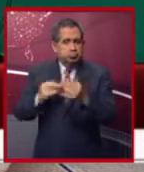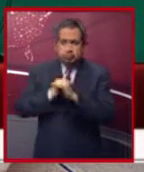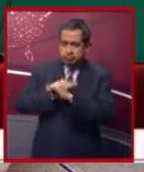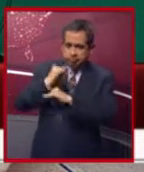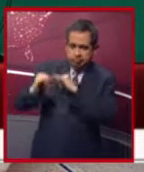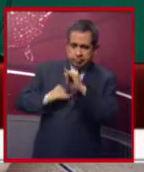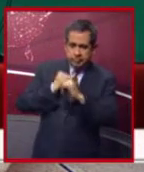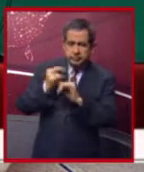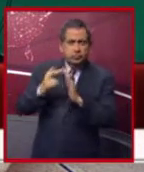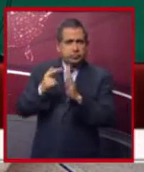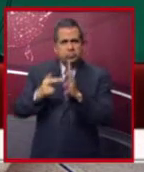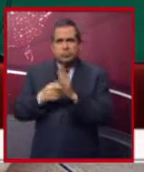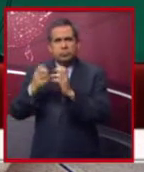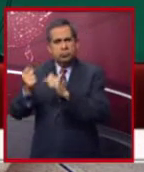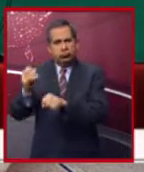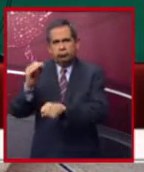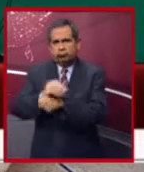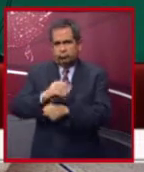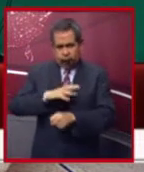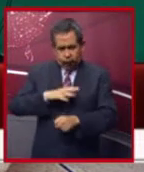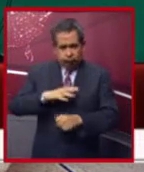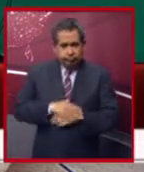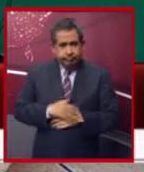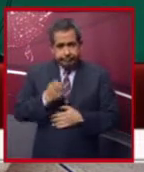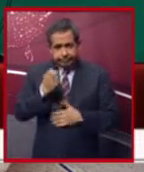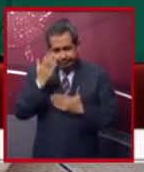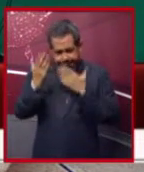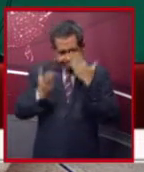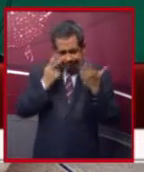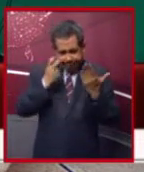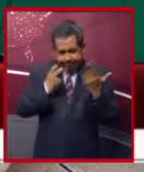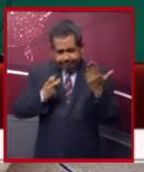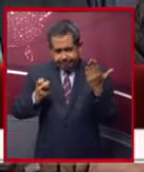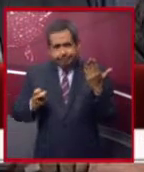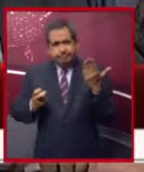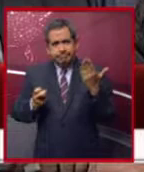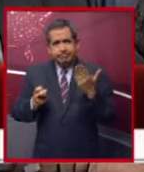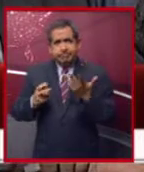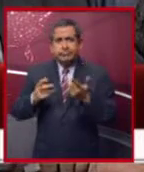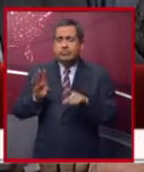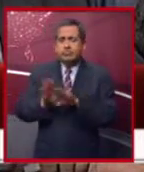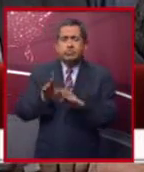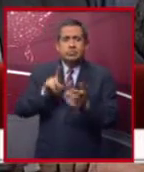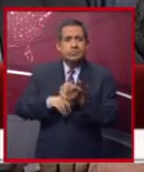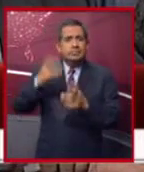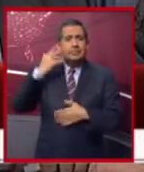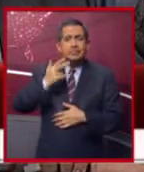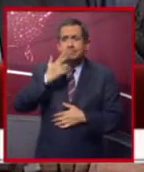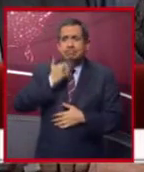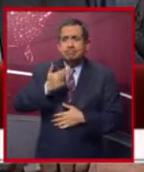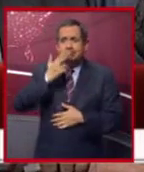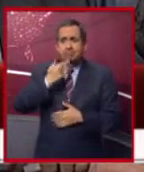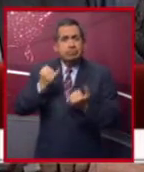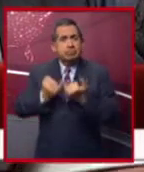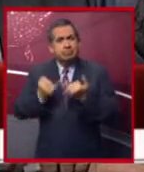internacional como amplio y sólido. Afirmaron que este análisis se tiene que evitar repetir prácticas que no han funcionado.